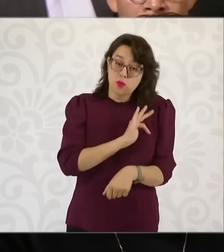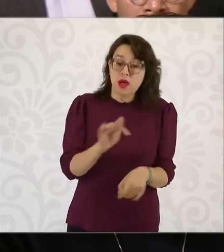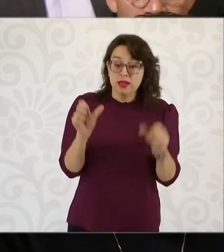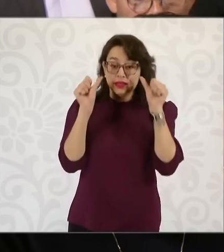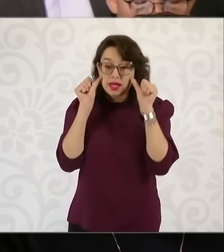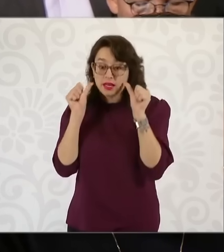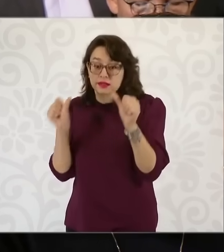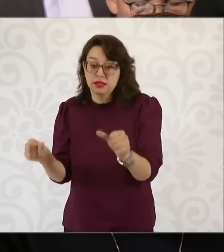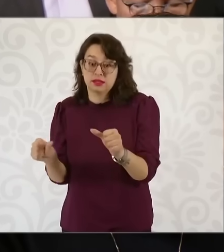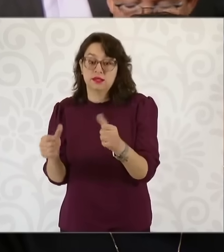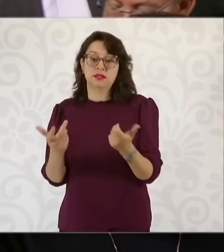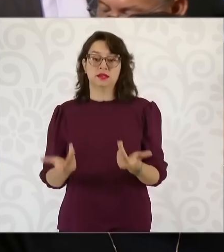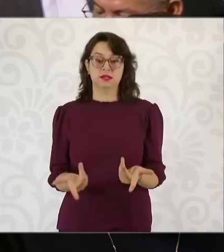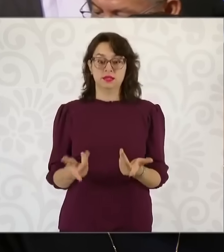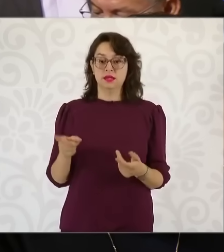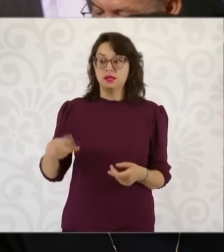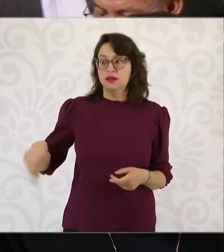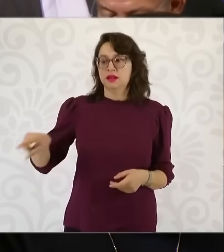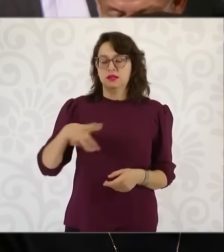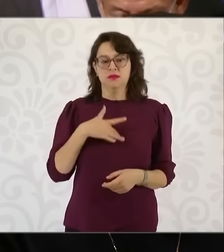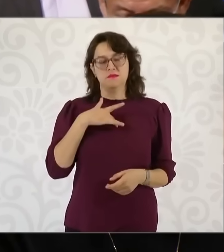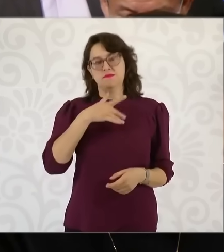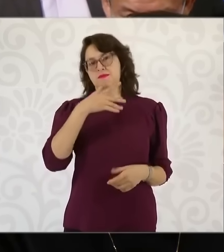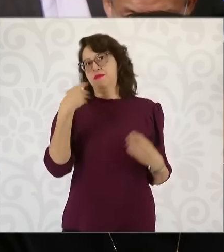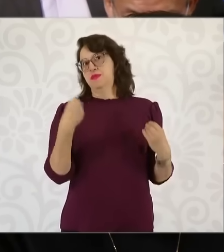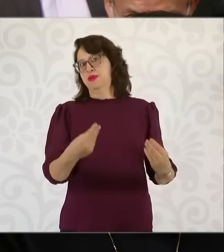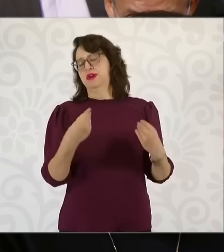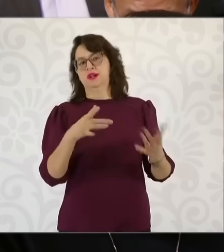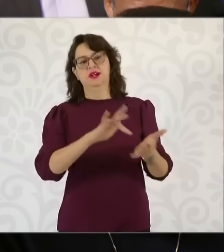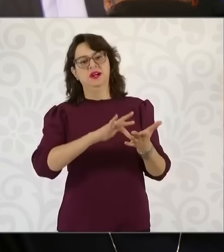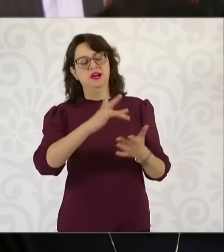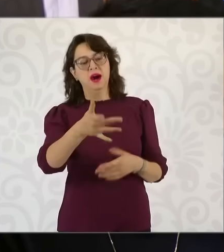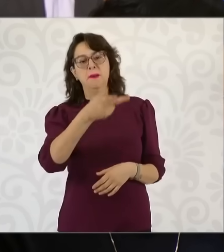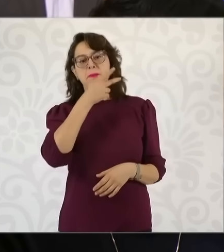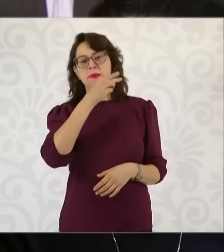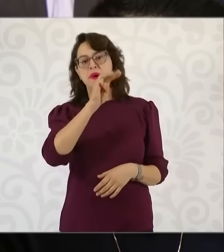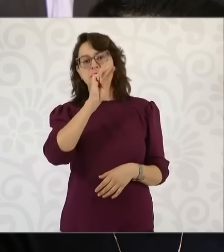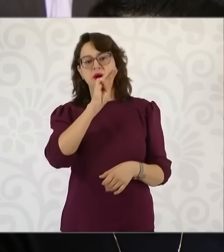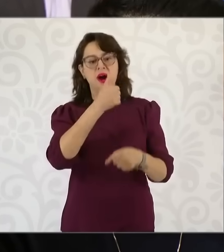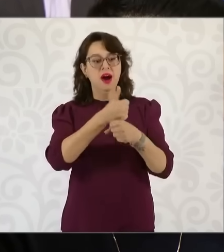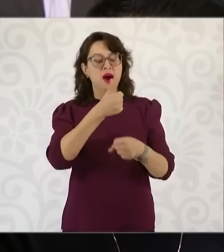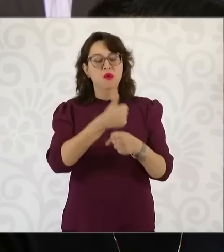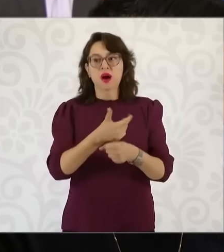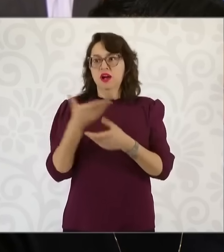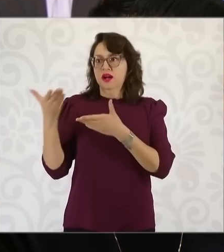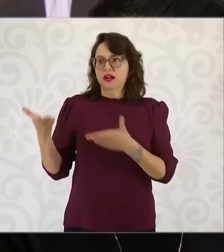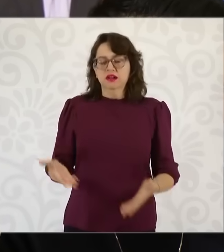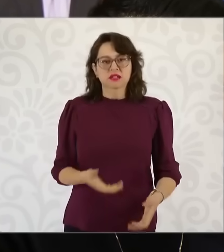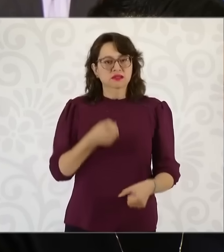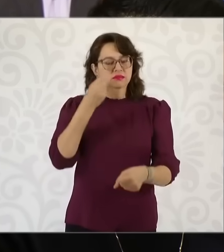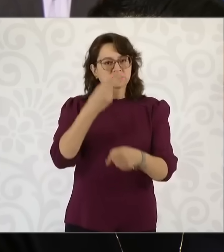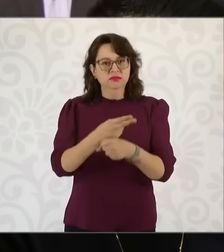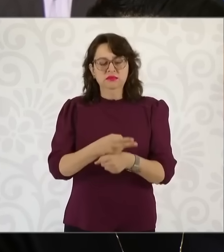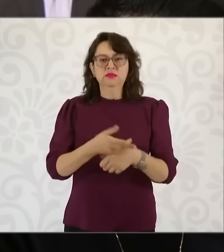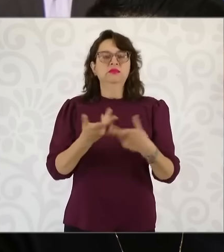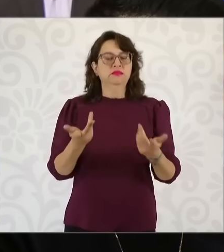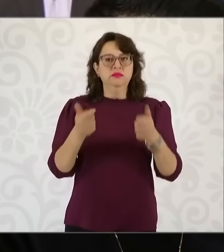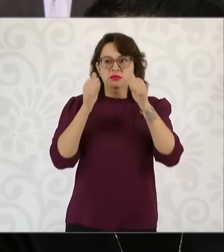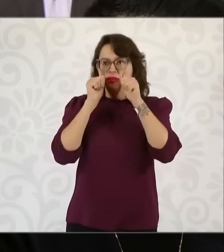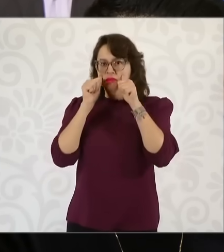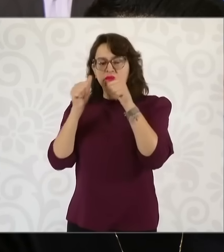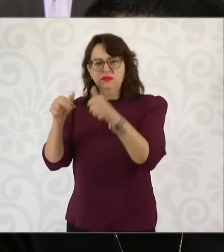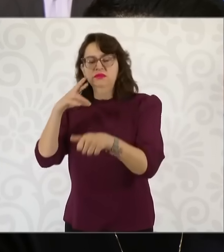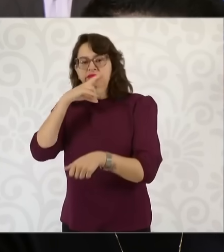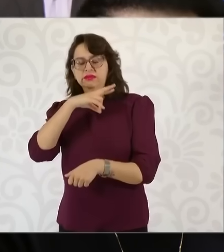por supuesto, pues agradecidos los papás, los abuelos que aquí estuvieron a las 5 de la mañana y que se atendió y que fue pues visible y